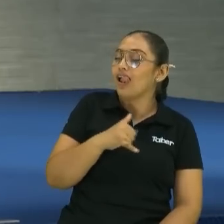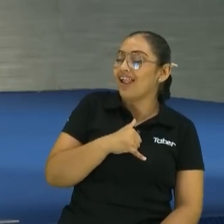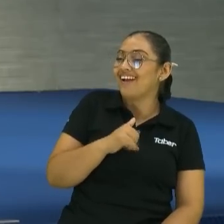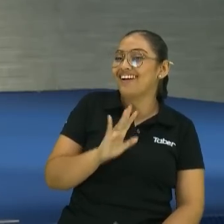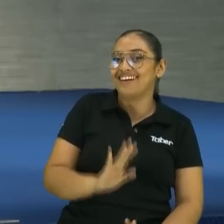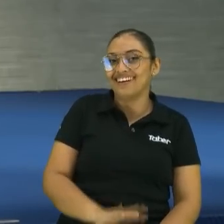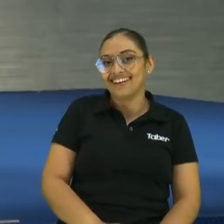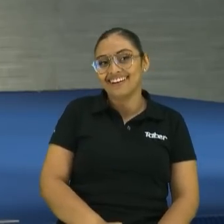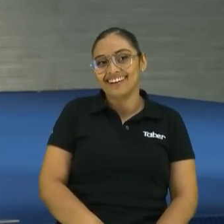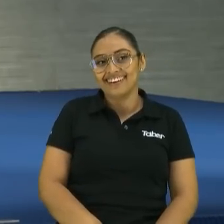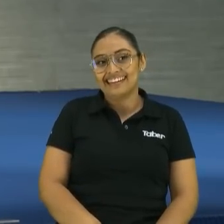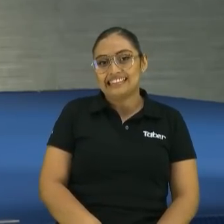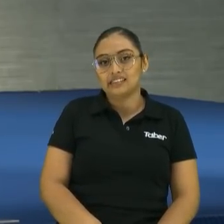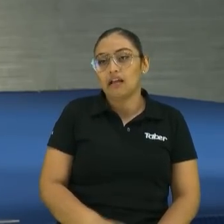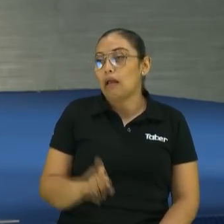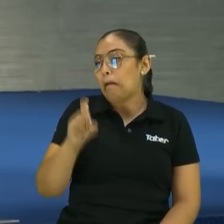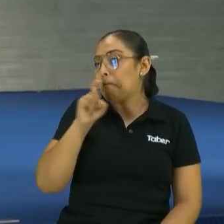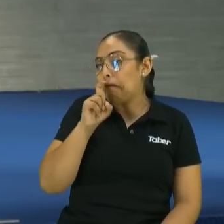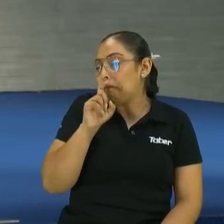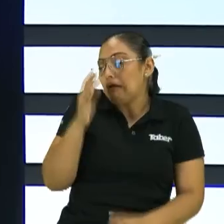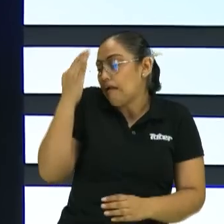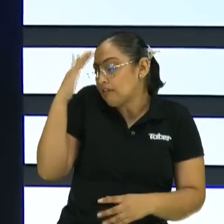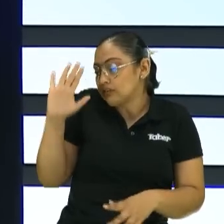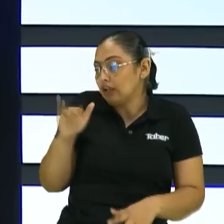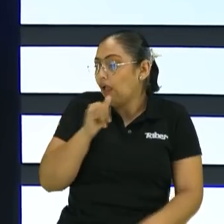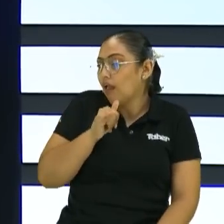nadie papá nadie